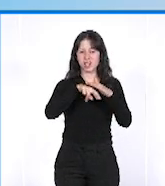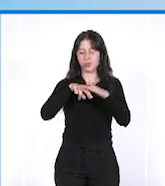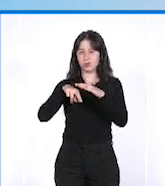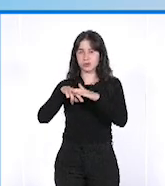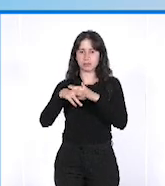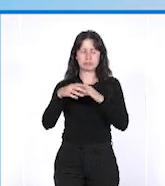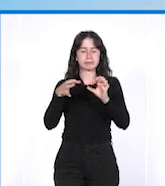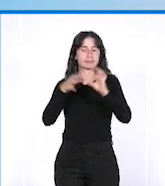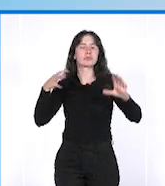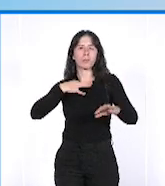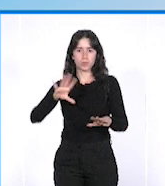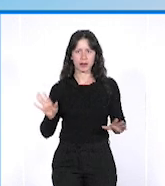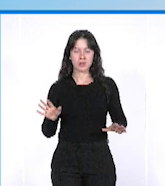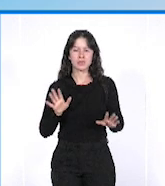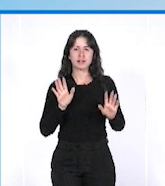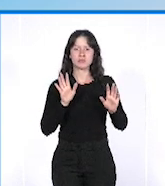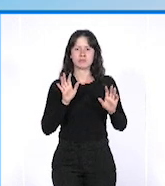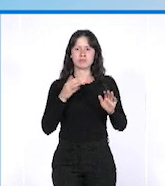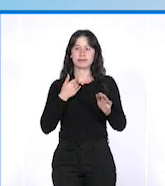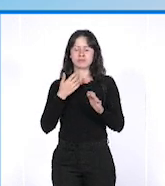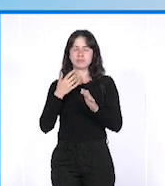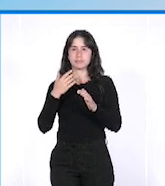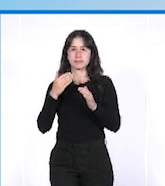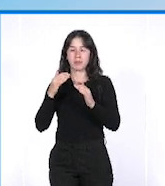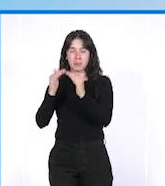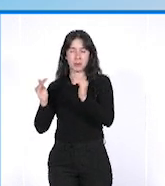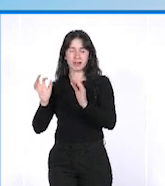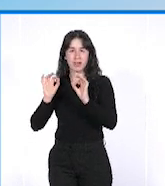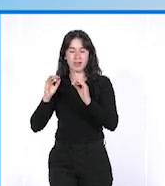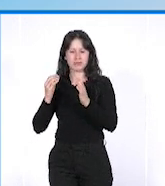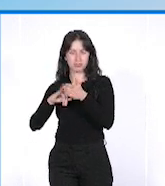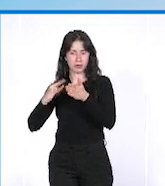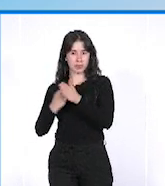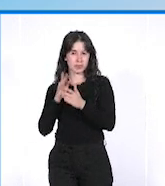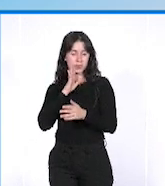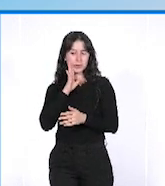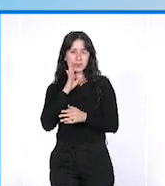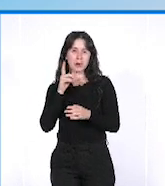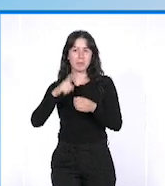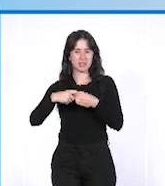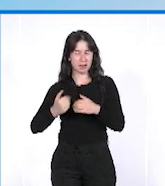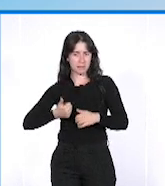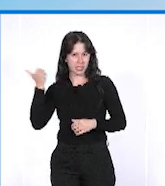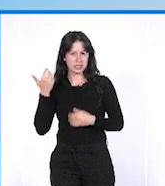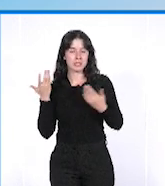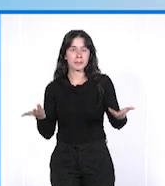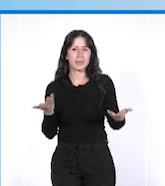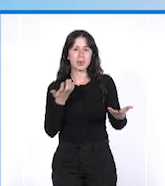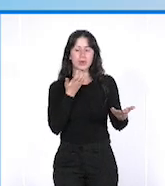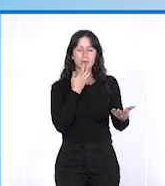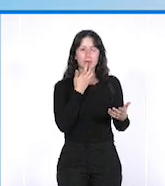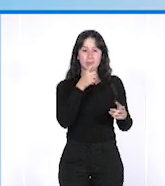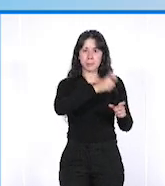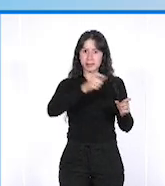tiene nada que ver verdad las viviendas de mi casa digamos que participaban un poquito más pero una vez todos estaban en el contexto de